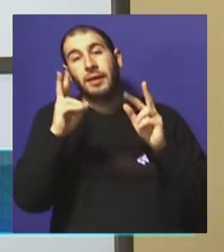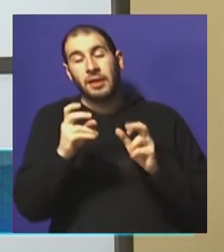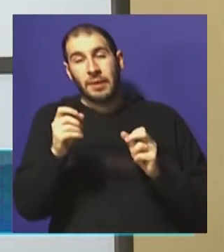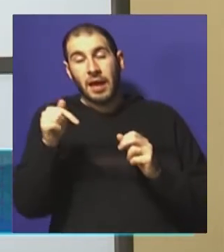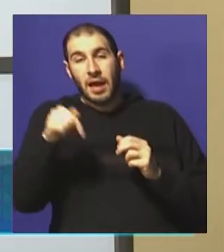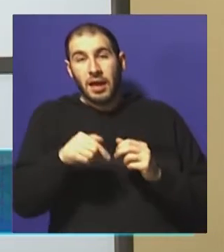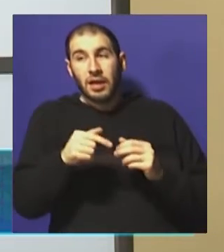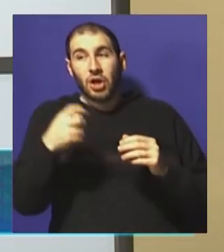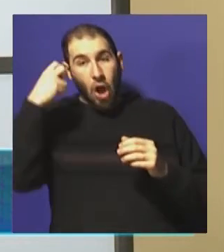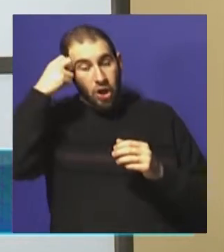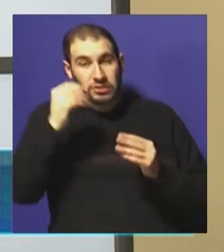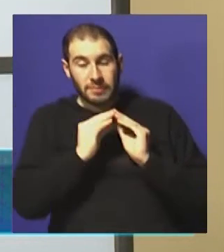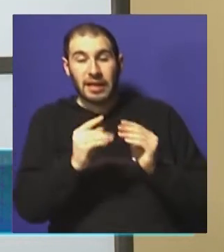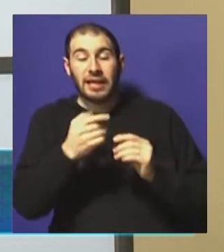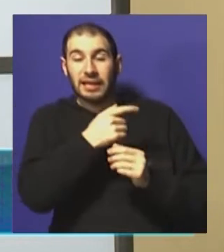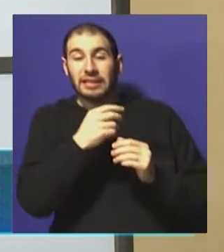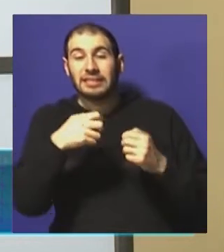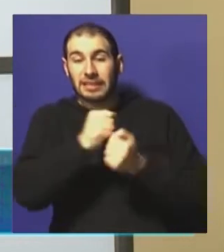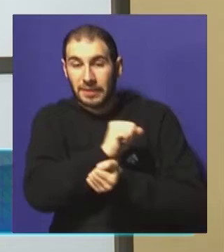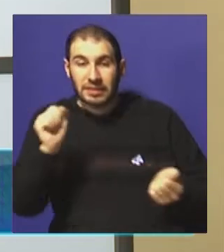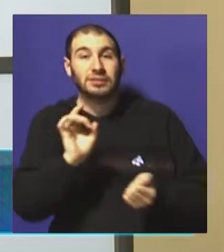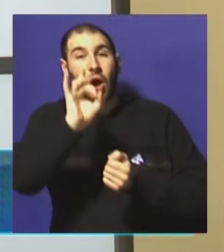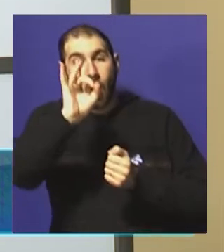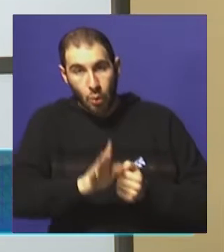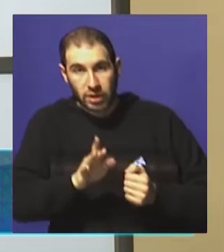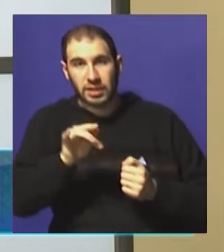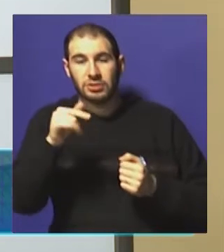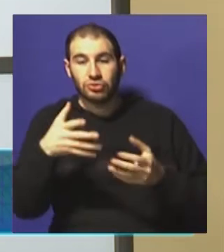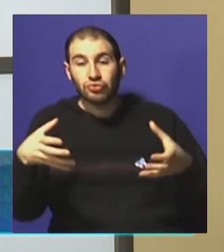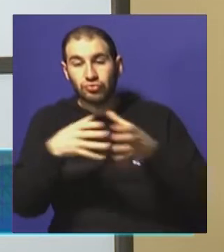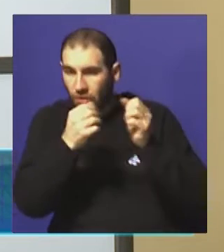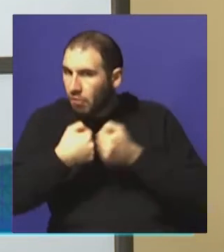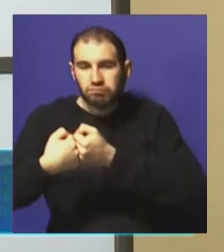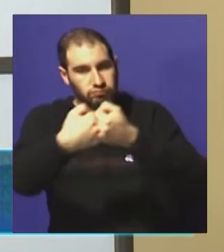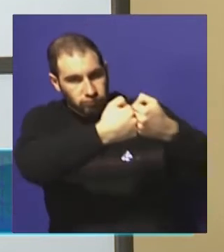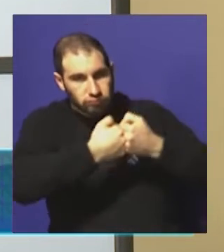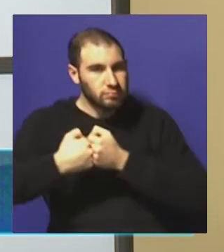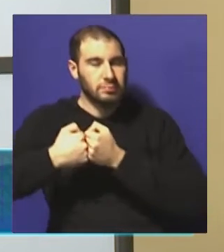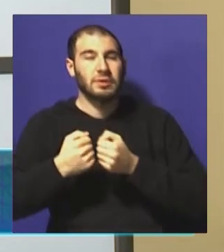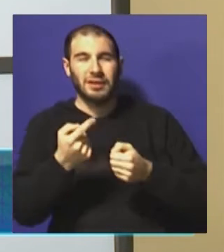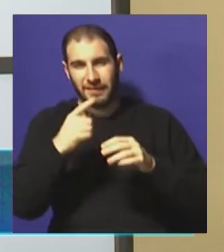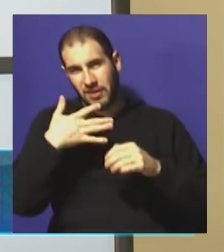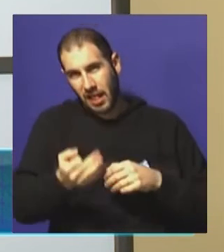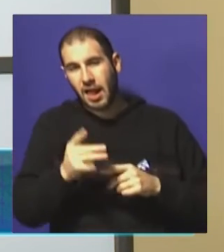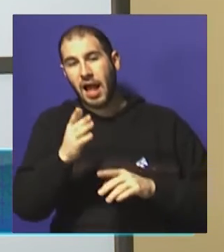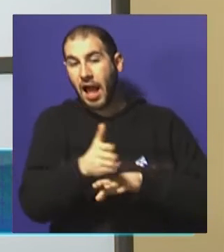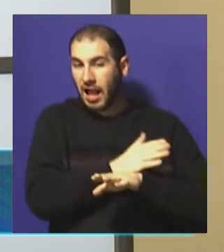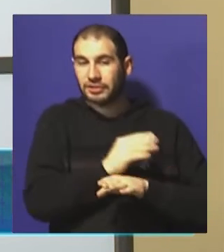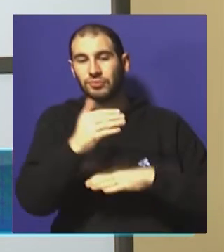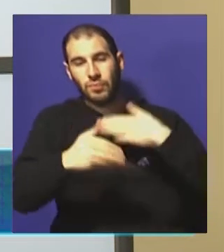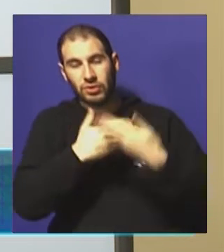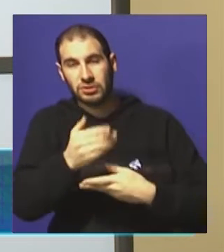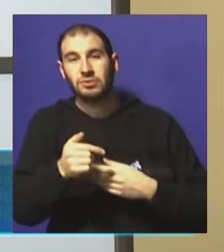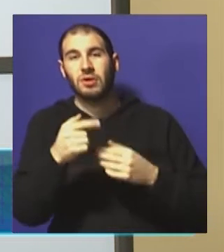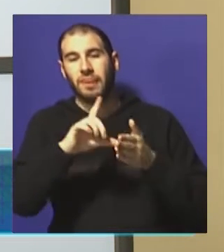tenía que tratar el Congreso, la independencia fue la única que estuvieron todos de acuerdo. Es verdad que al principio en el proceso